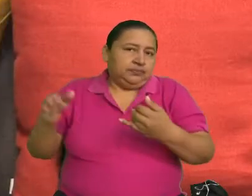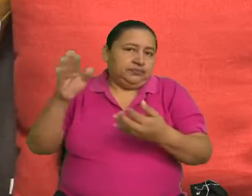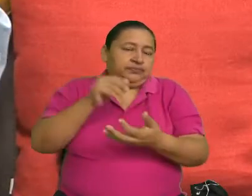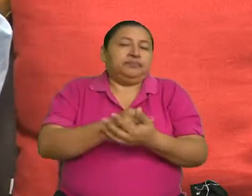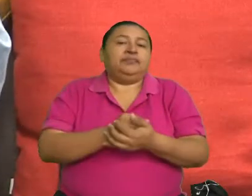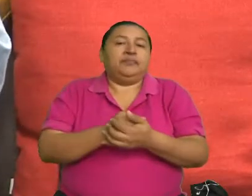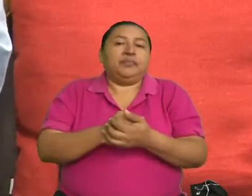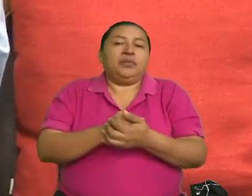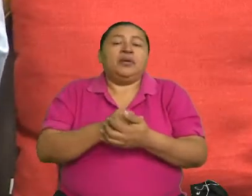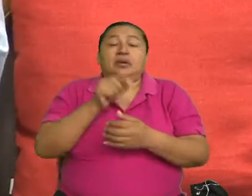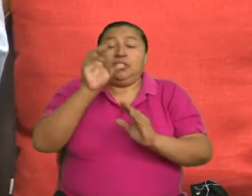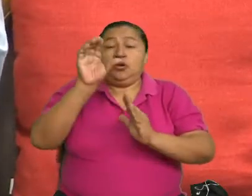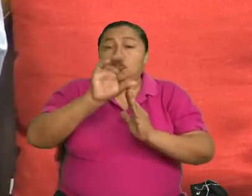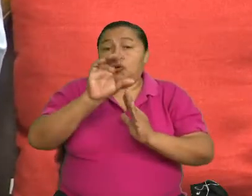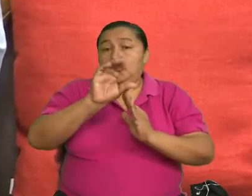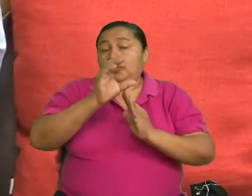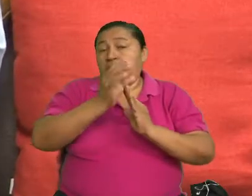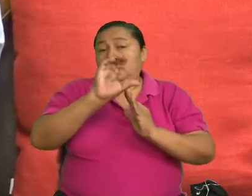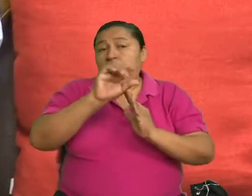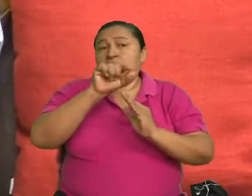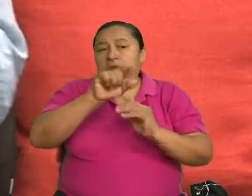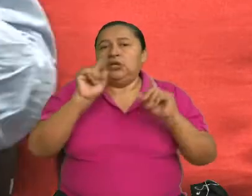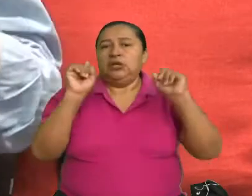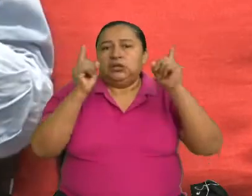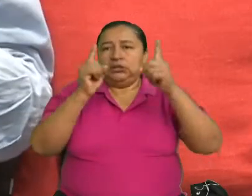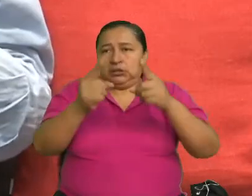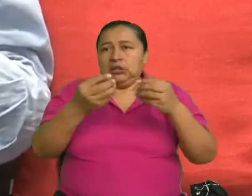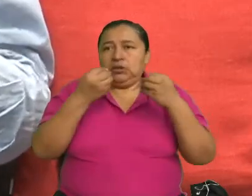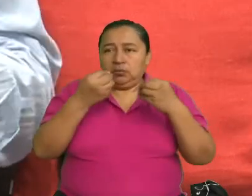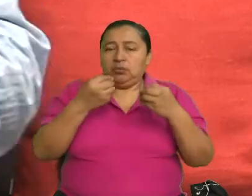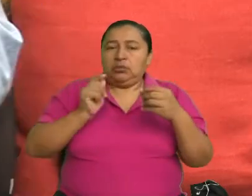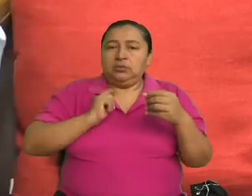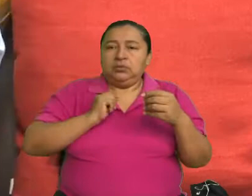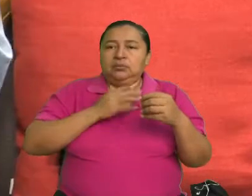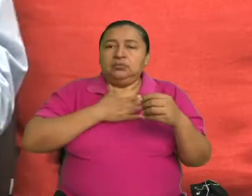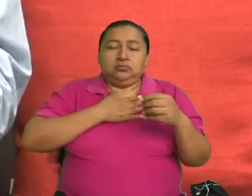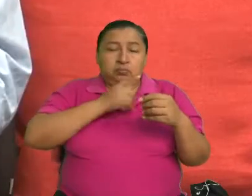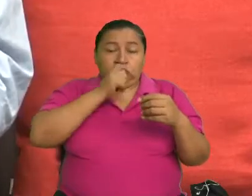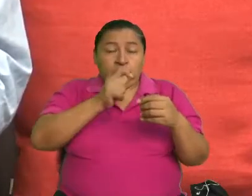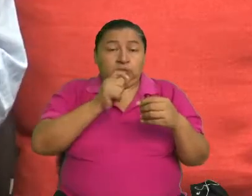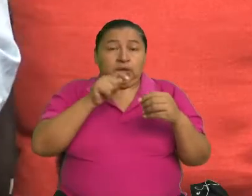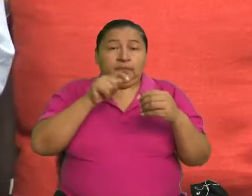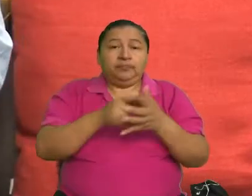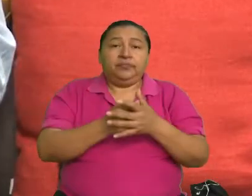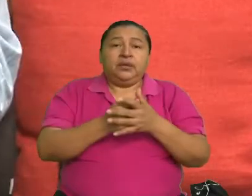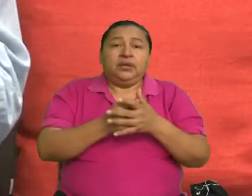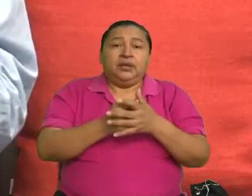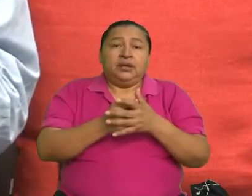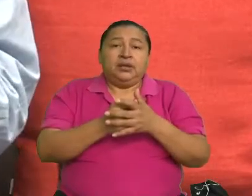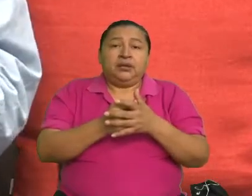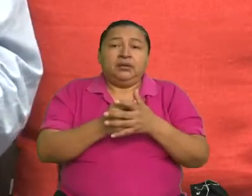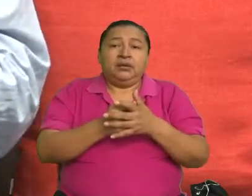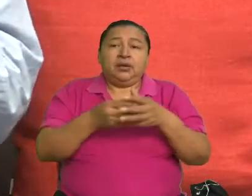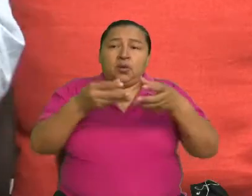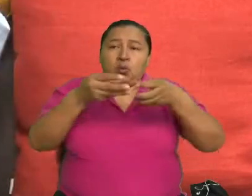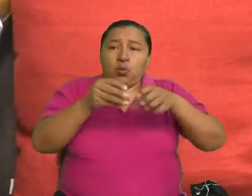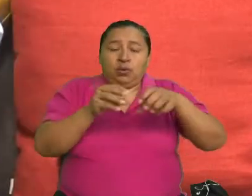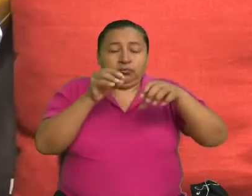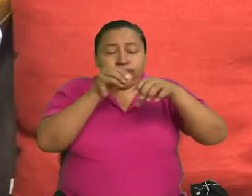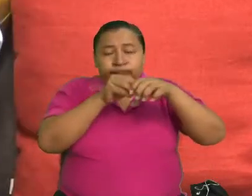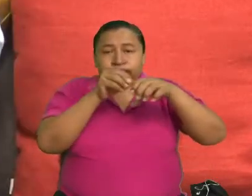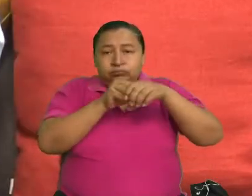Ahí en Corinto te puedo decir, y en Chinandega, la comida, la que me gusta a mí es el huevo relleno de